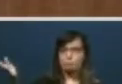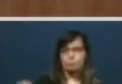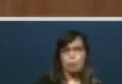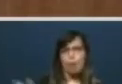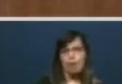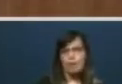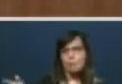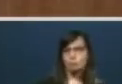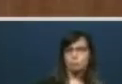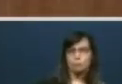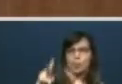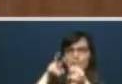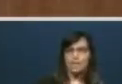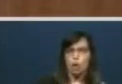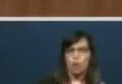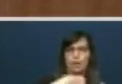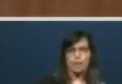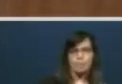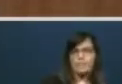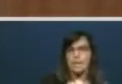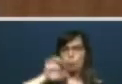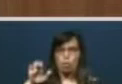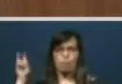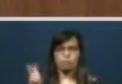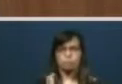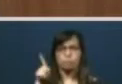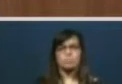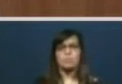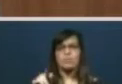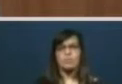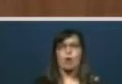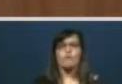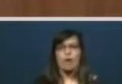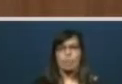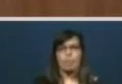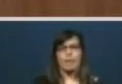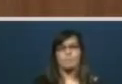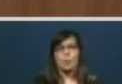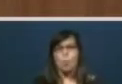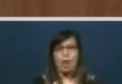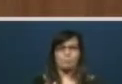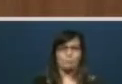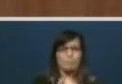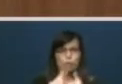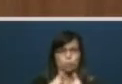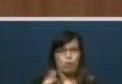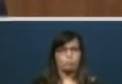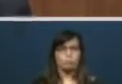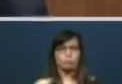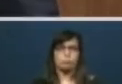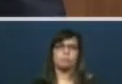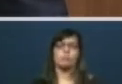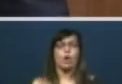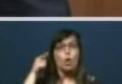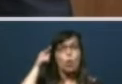europeas e impulsar infraestructuras de alta capacidad a través de la red de ciencia y tecnología de castilla y león' a cuyo